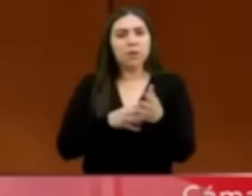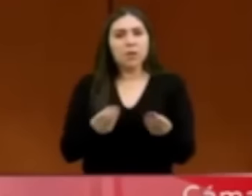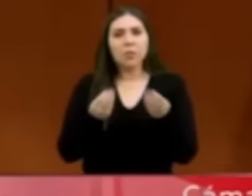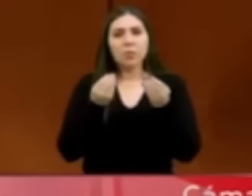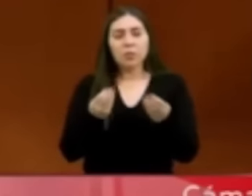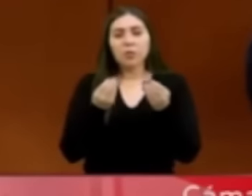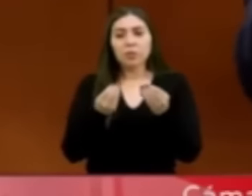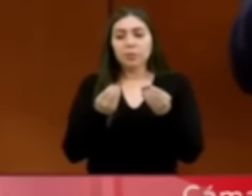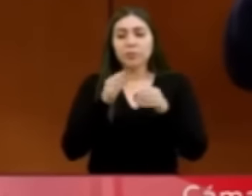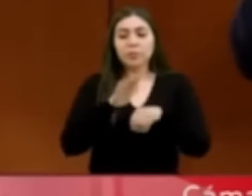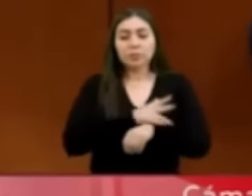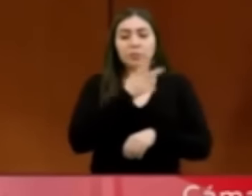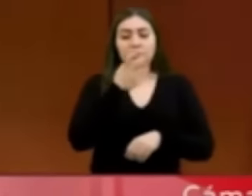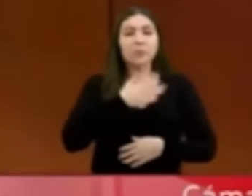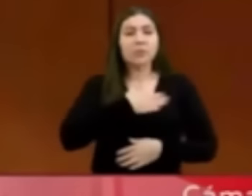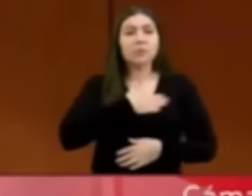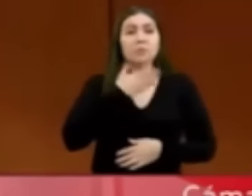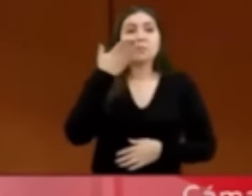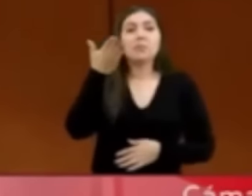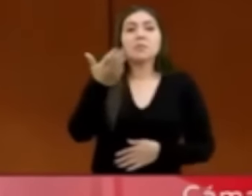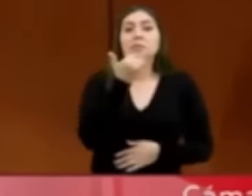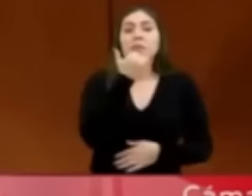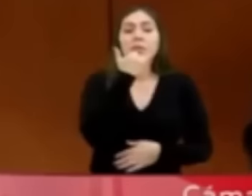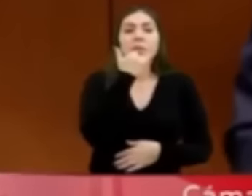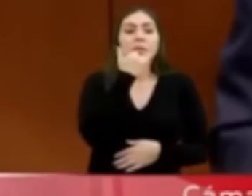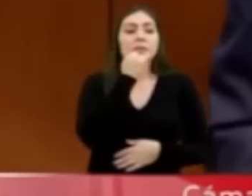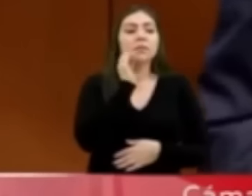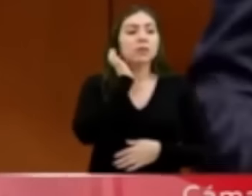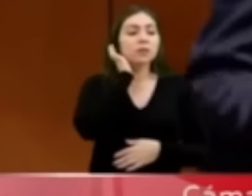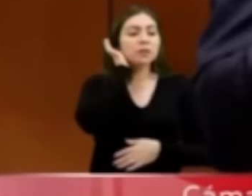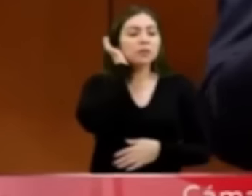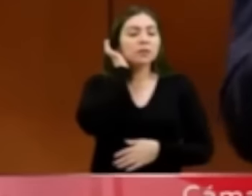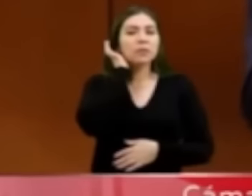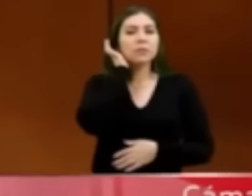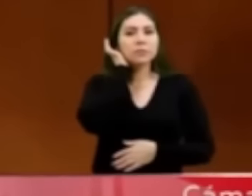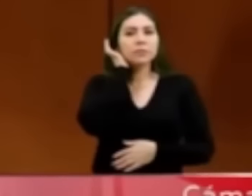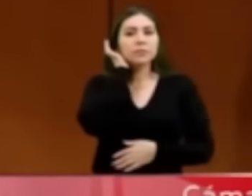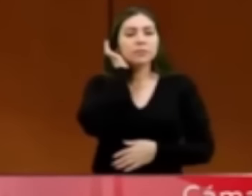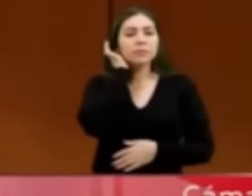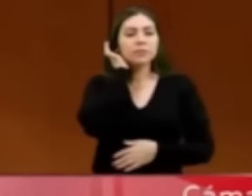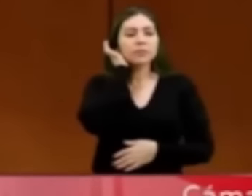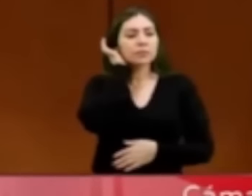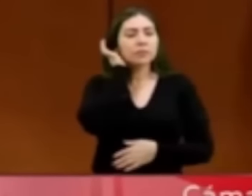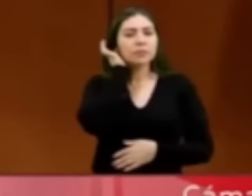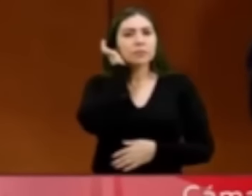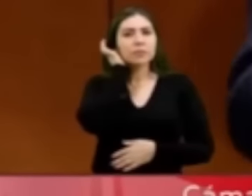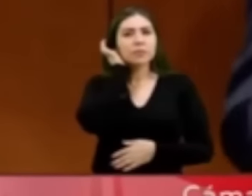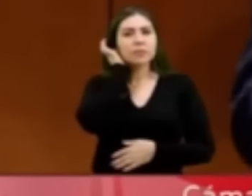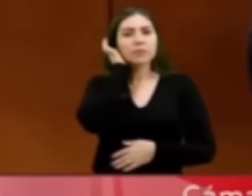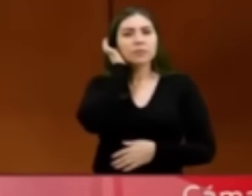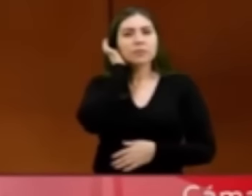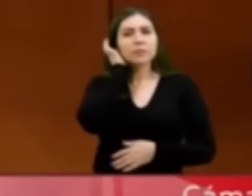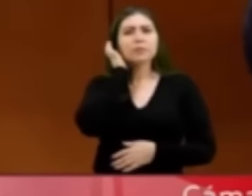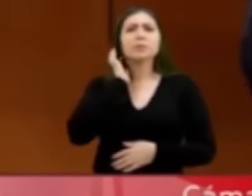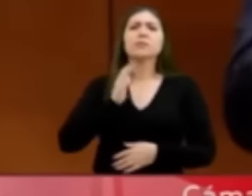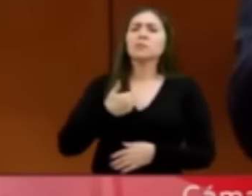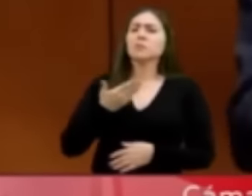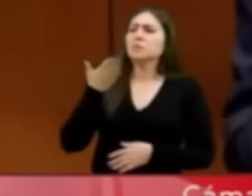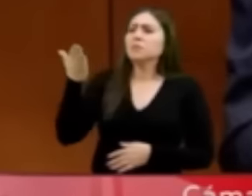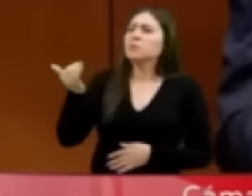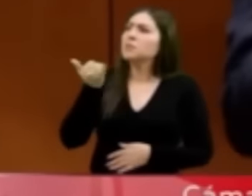disculpas, y lo hago de frente a toda la nación. Pediría disculpas por cualquier agravio que